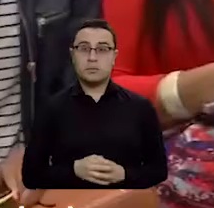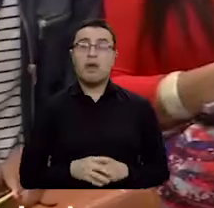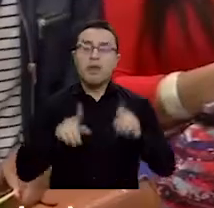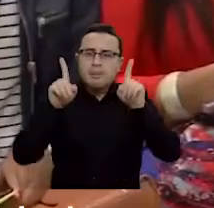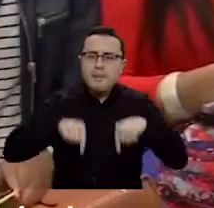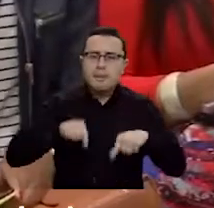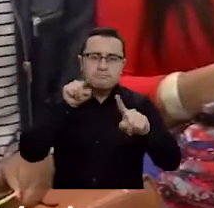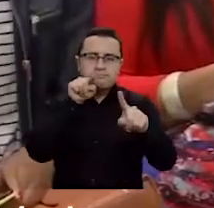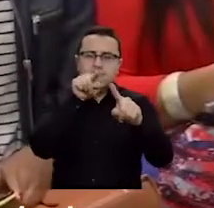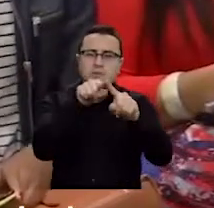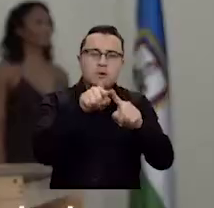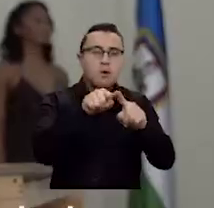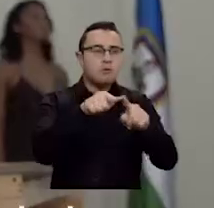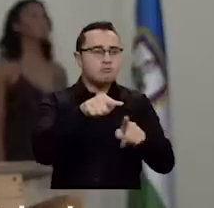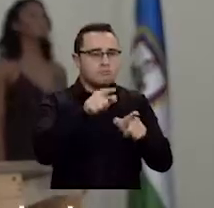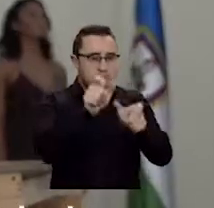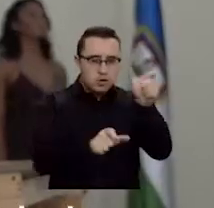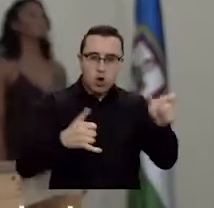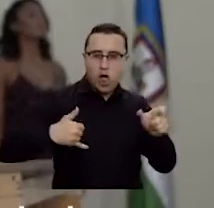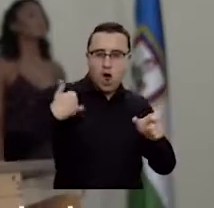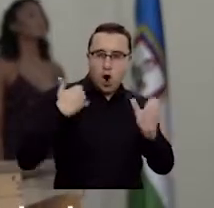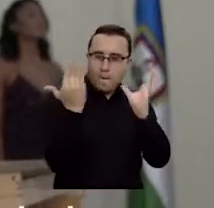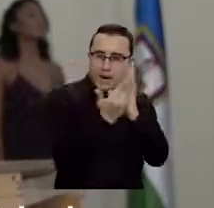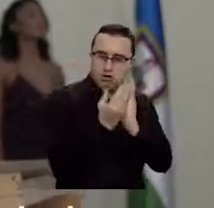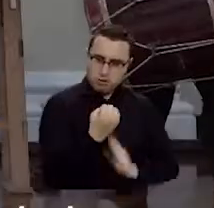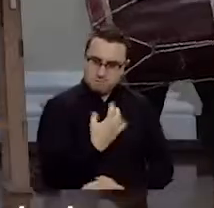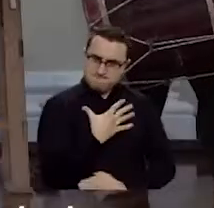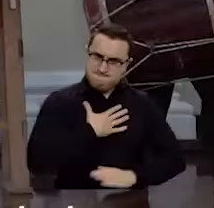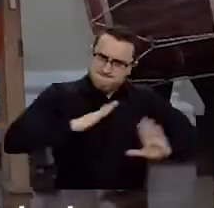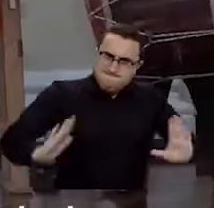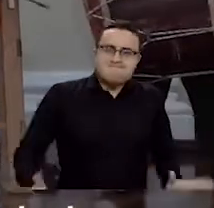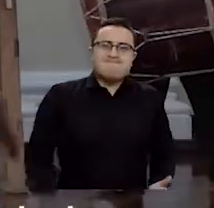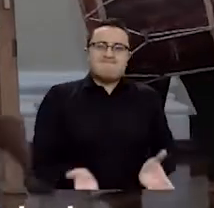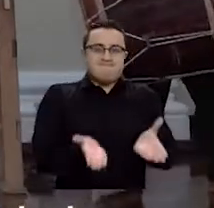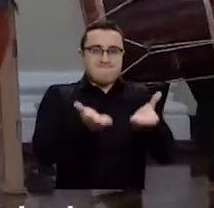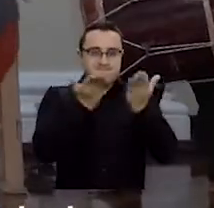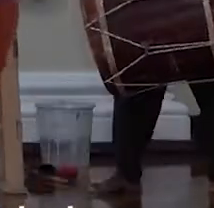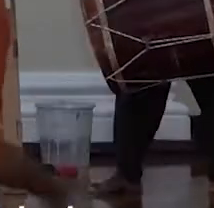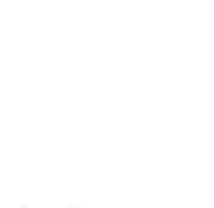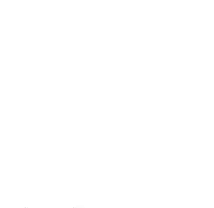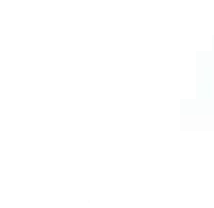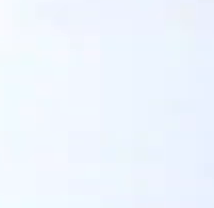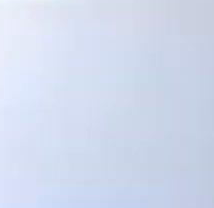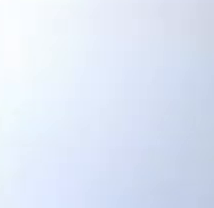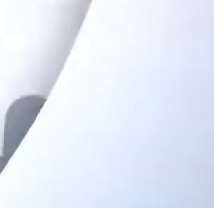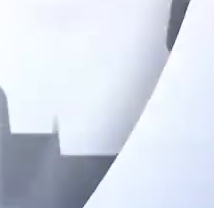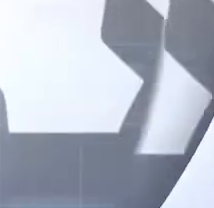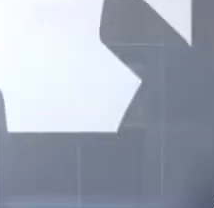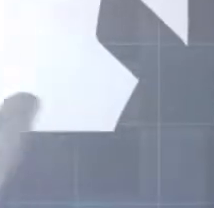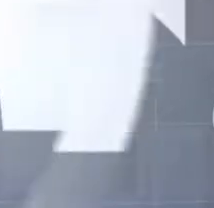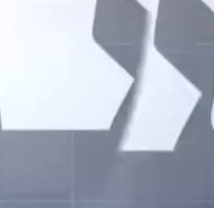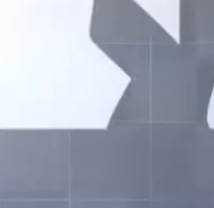por un mejoramiento de oportunidades para los jóvenes afrocolombianos.